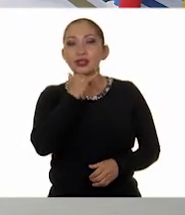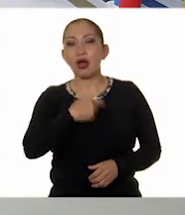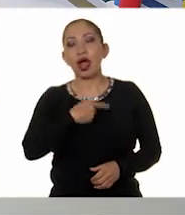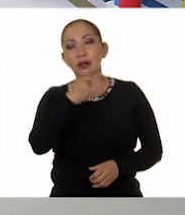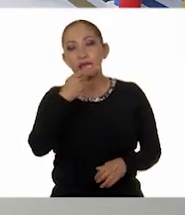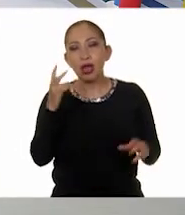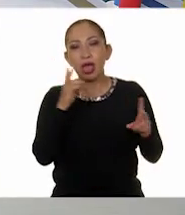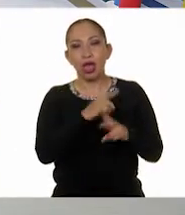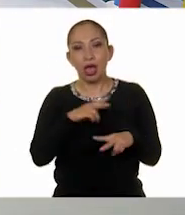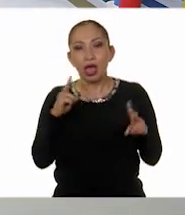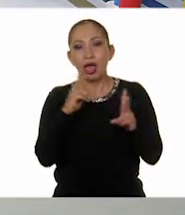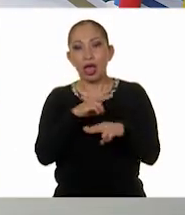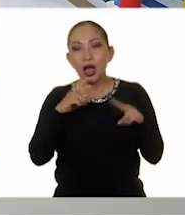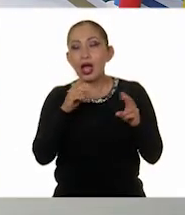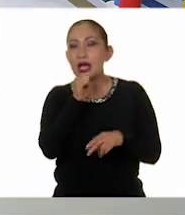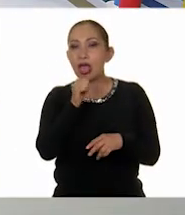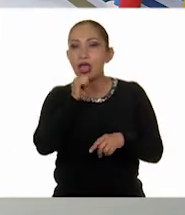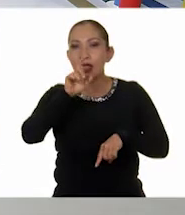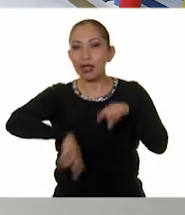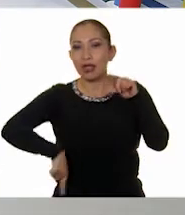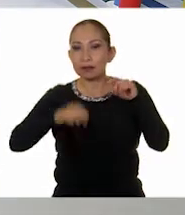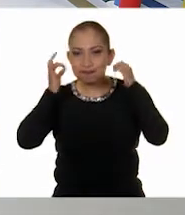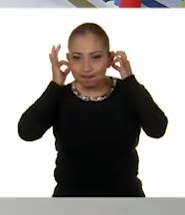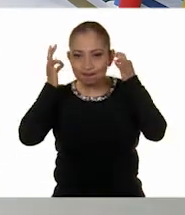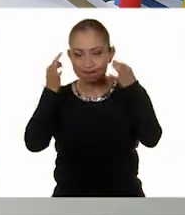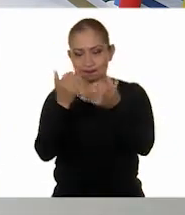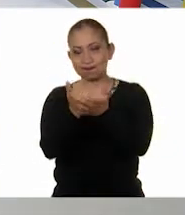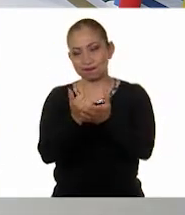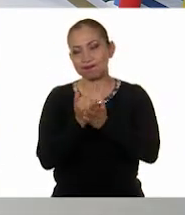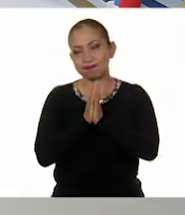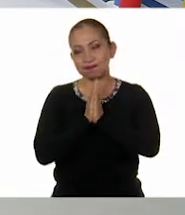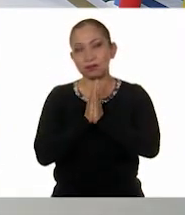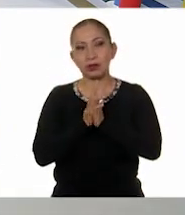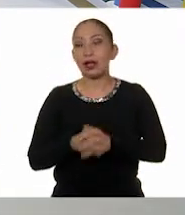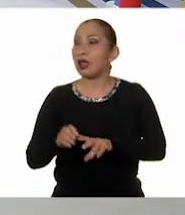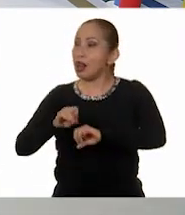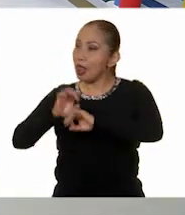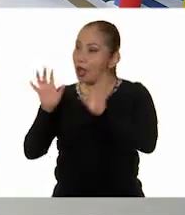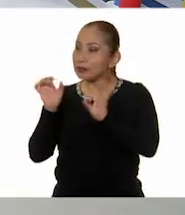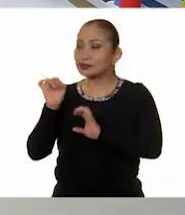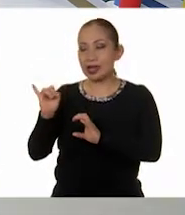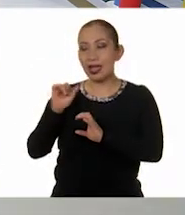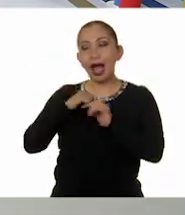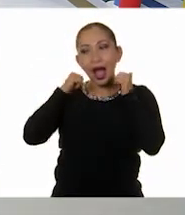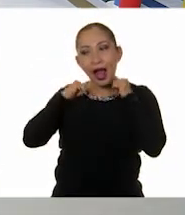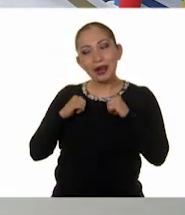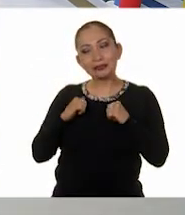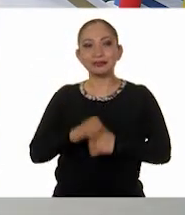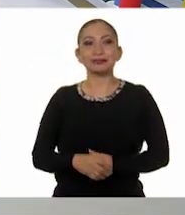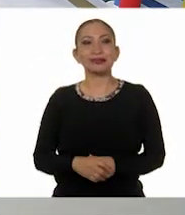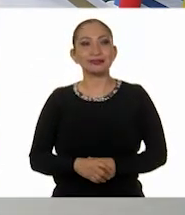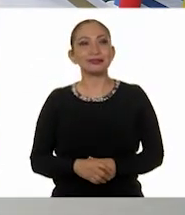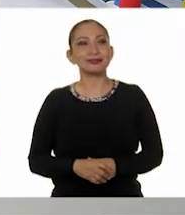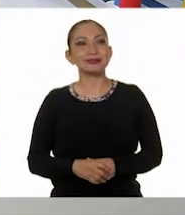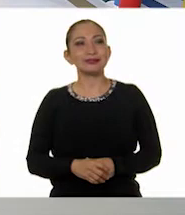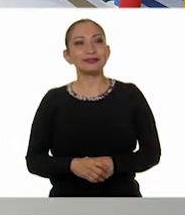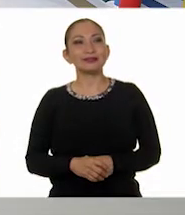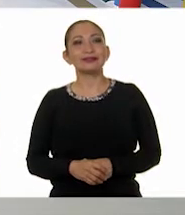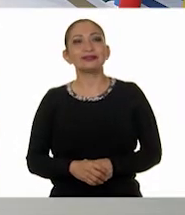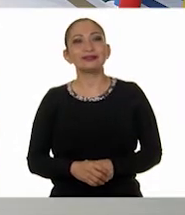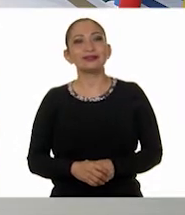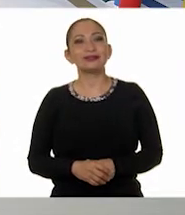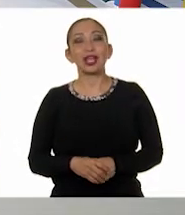así porque no me he quitado mi cubrebocas. ¿Me podrías ayudar, María? Por supuesto, Ale. Gracias. Te voy a retirar de este